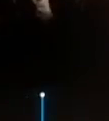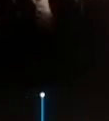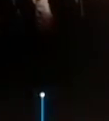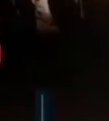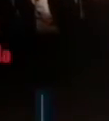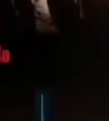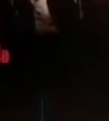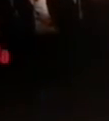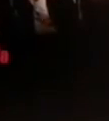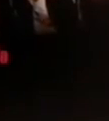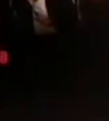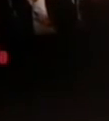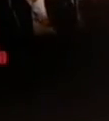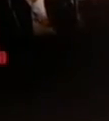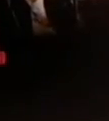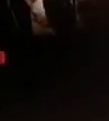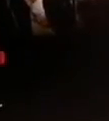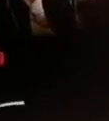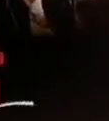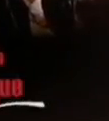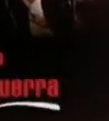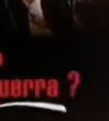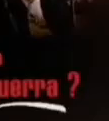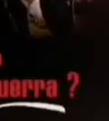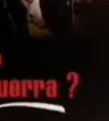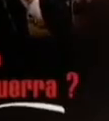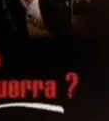Fueron años difíciles.